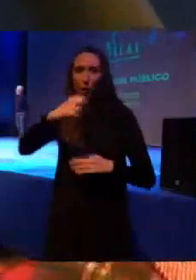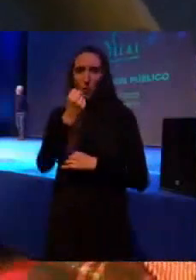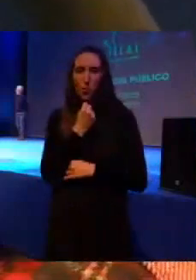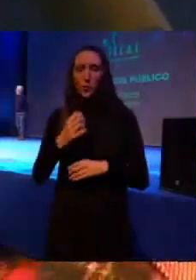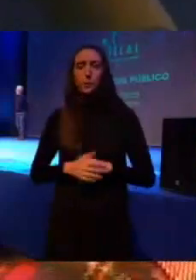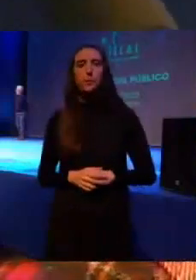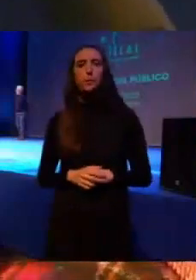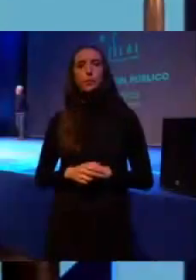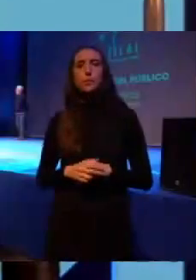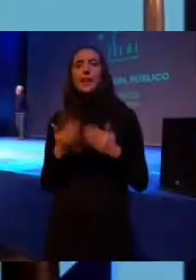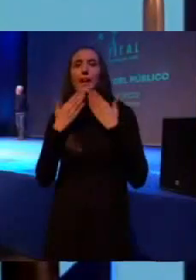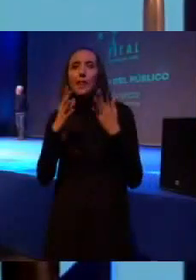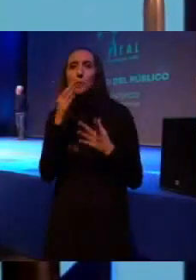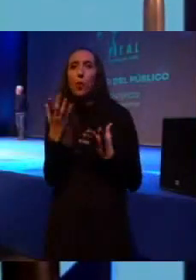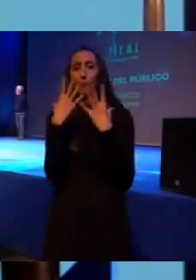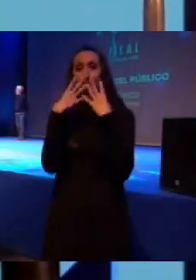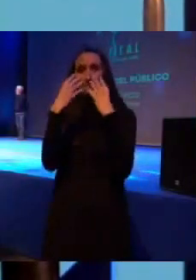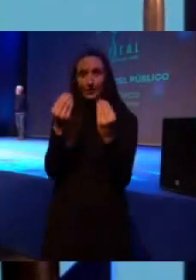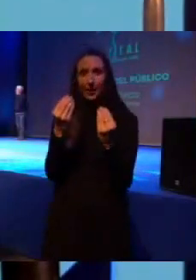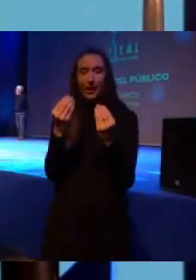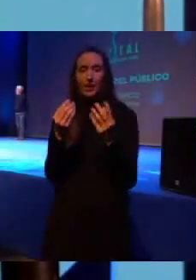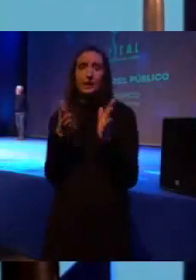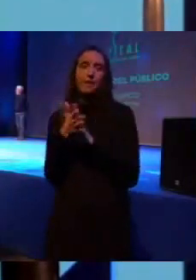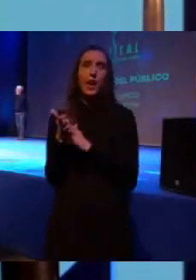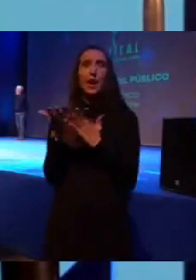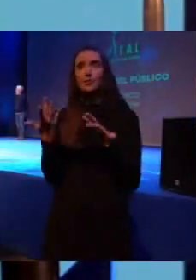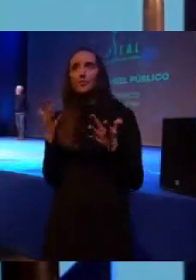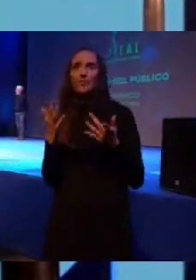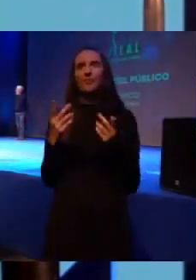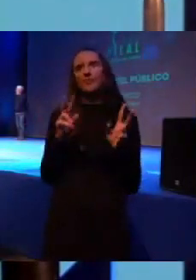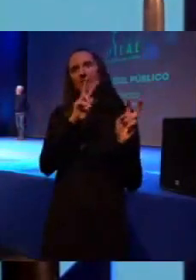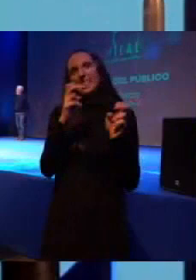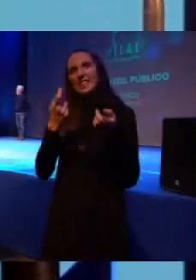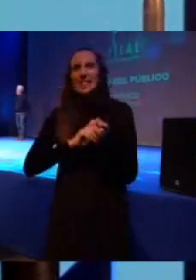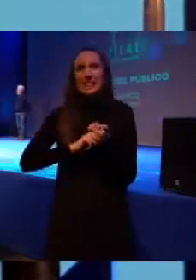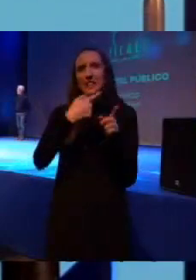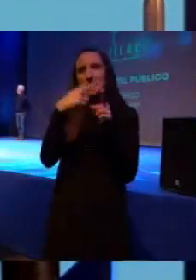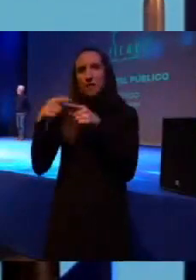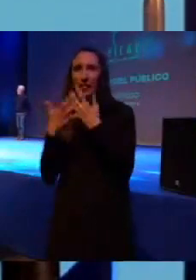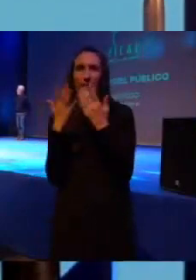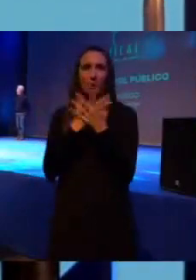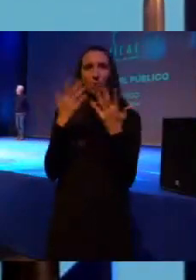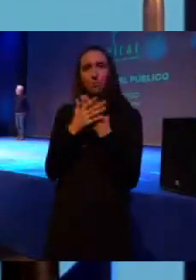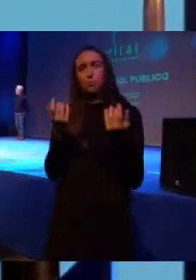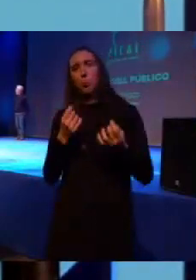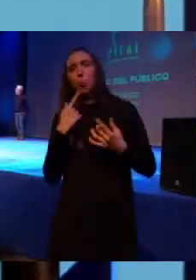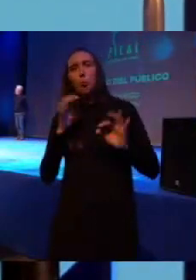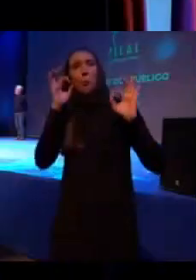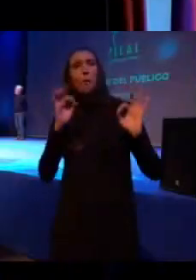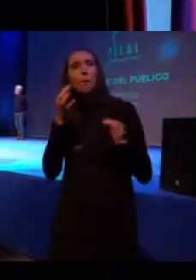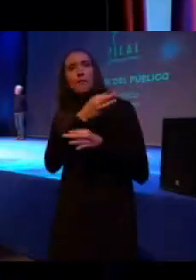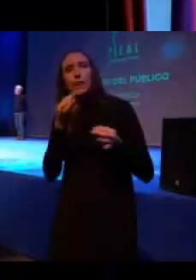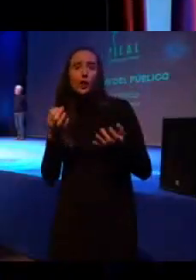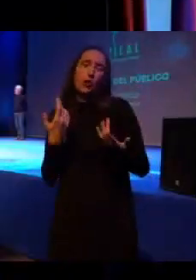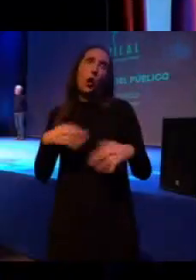haber entendido nuestra propuesta, que navega entre varios géneros y tampoco es nada canónico el que se hagan